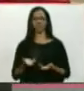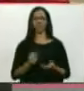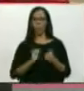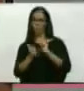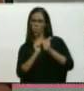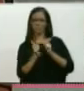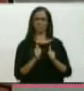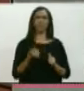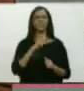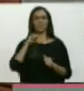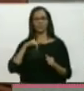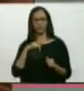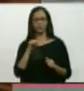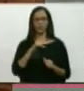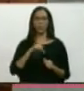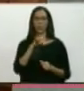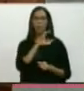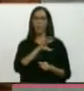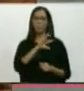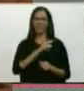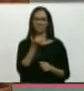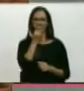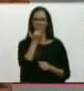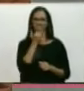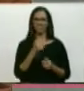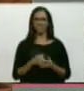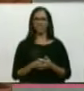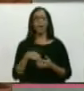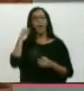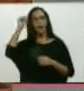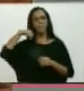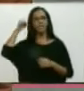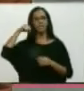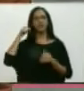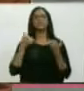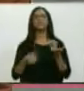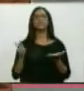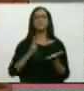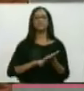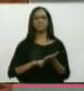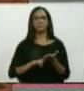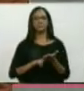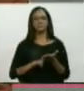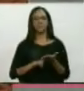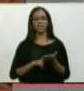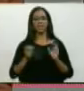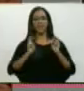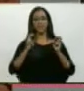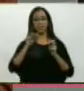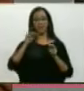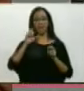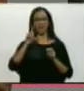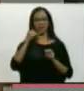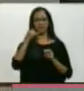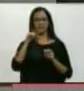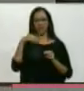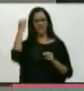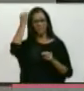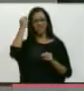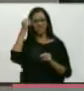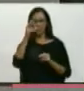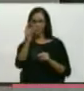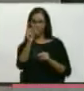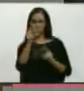Nosotros somos otros niveles. Nosotros somos comando mete la pata. Miren, vamos con este video y ya regresamos. El caso Merlano en ZK mientras pensamos la